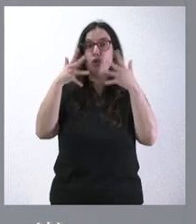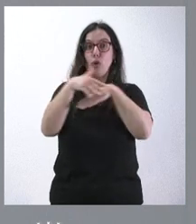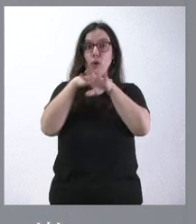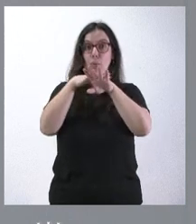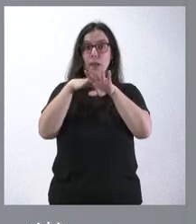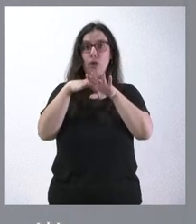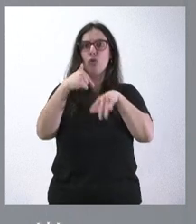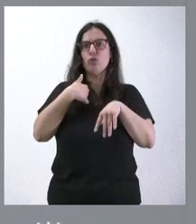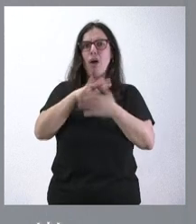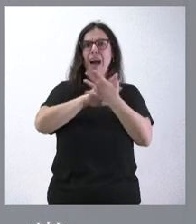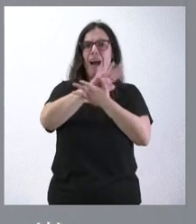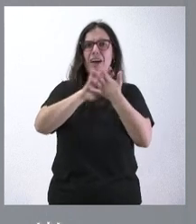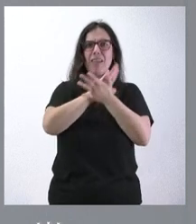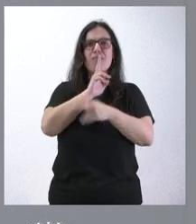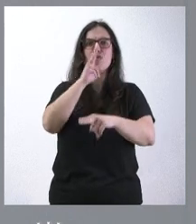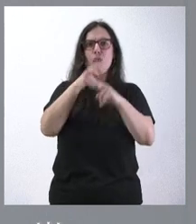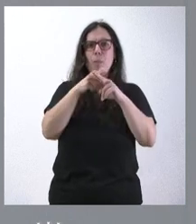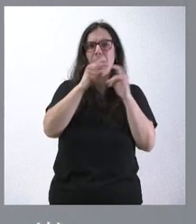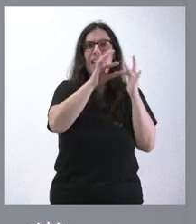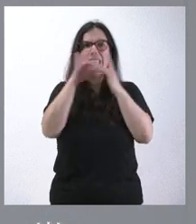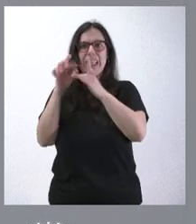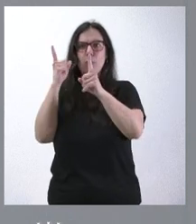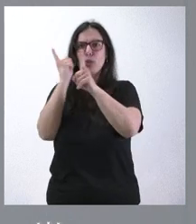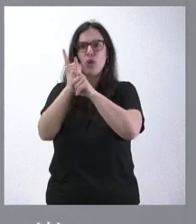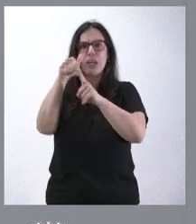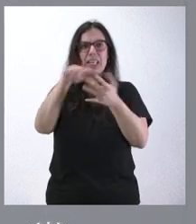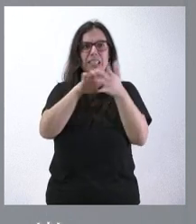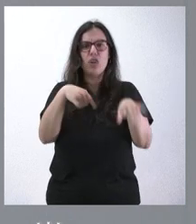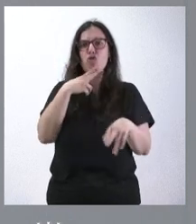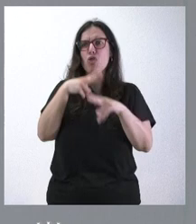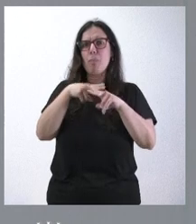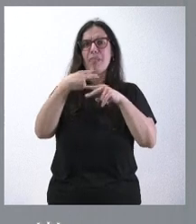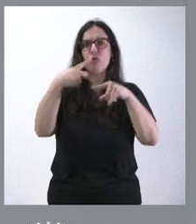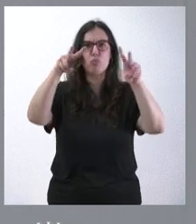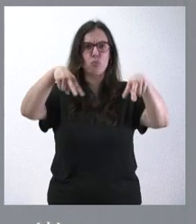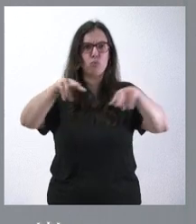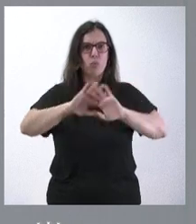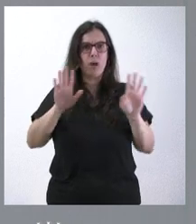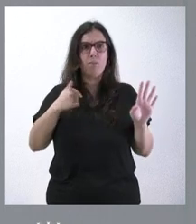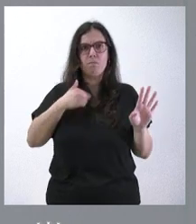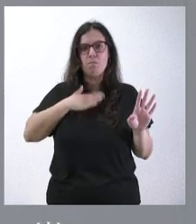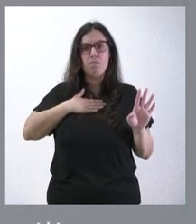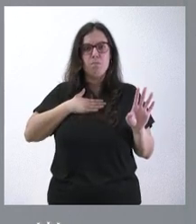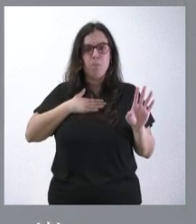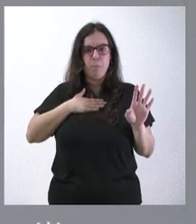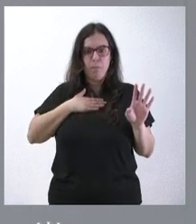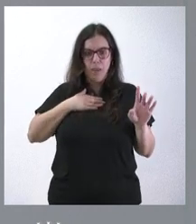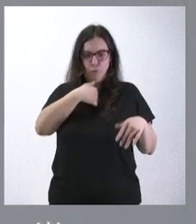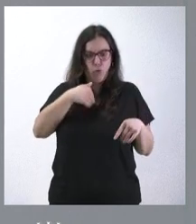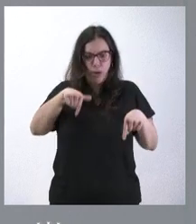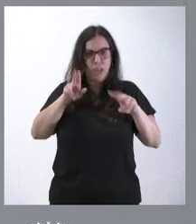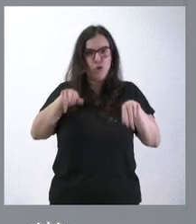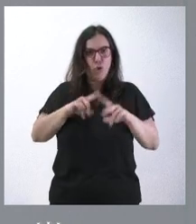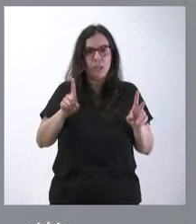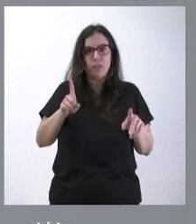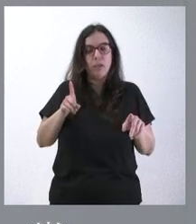he citado el nombre del líder de la oposición de Castilla y león y por tanto no es mi misión tienen libertad los partidos